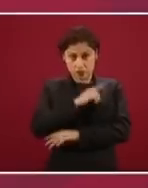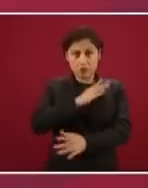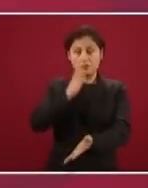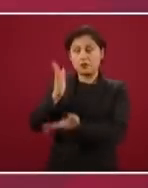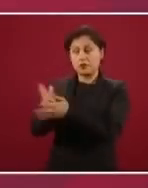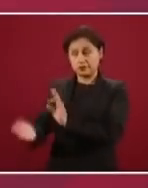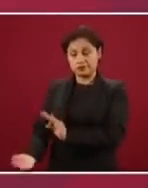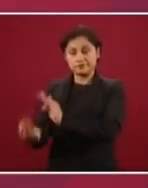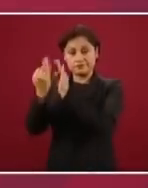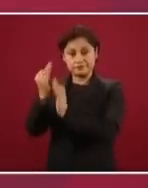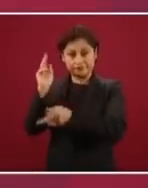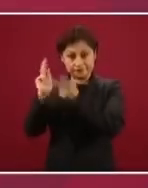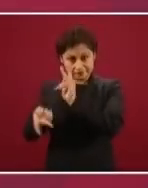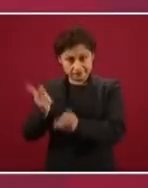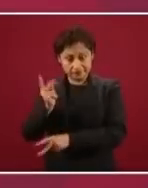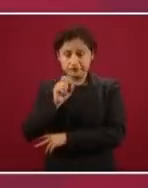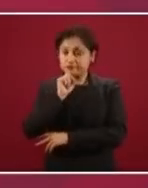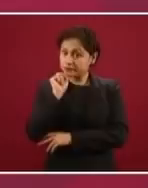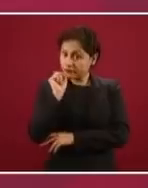esté